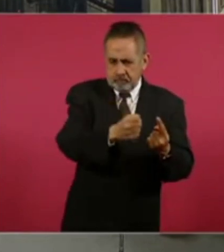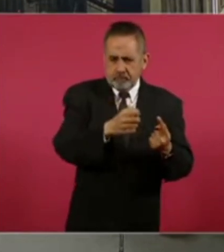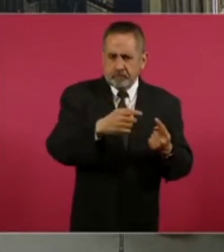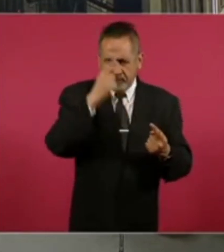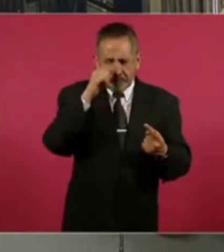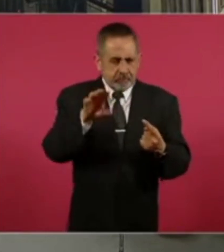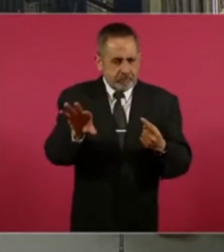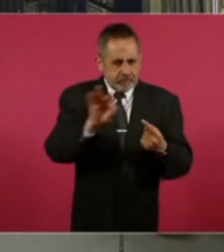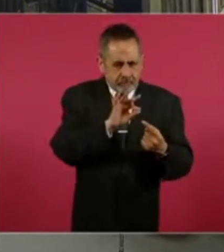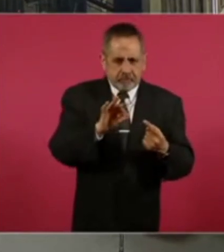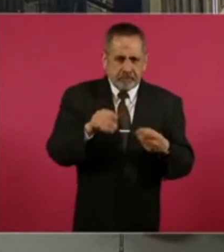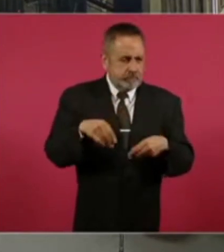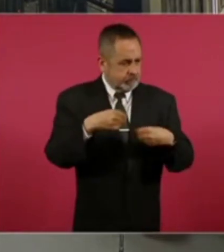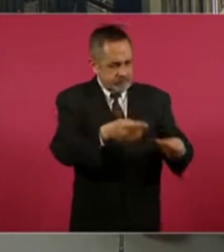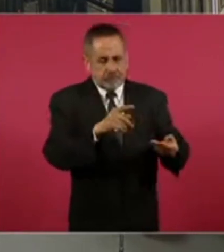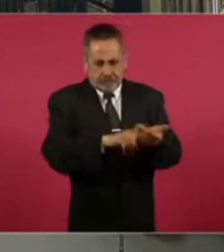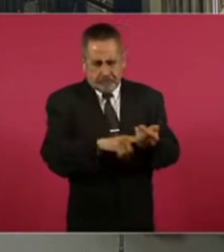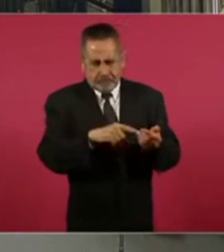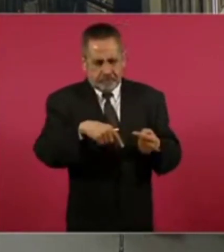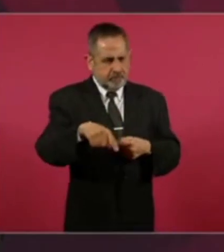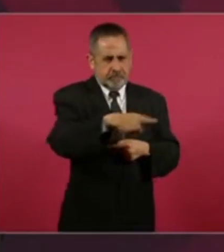hacen la selección,